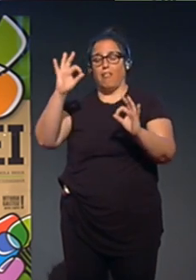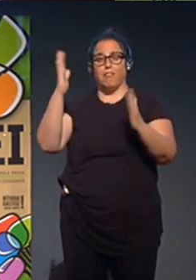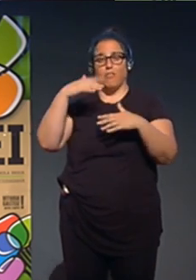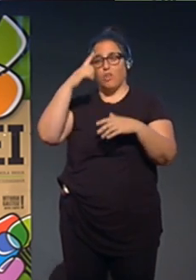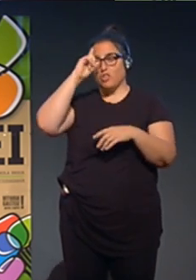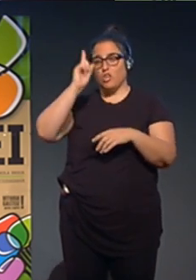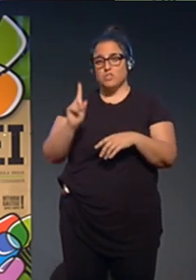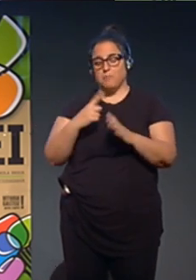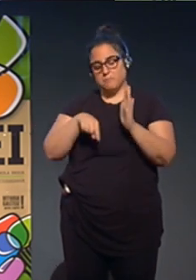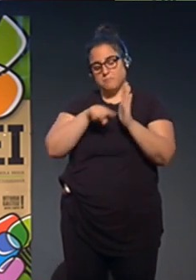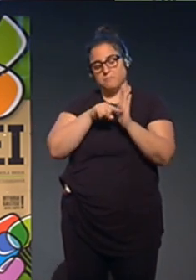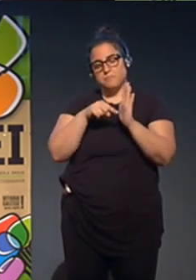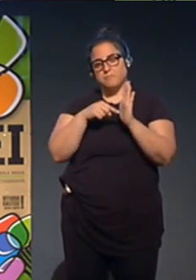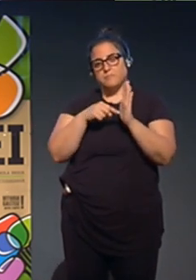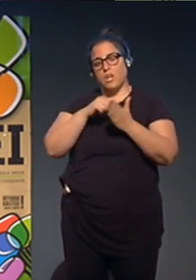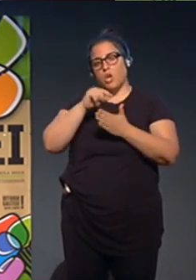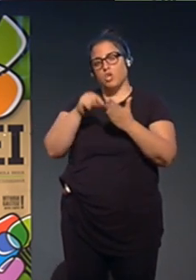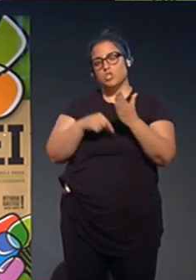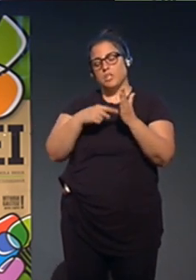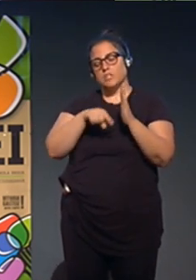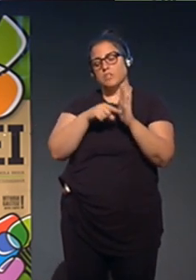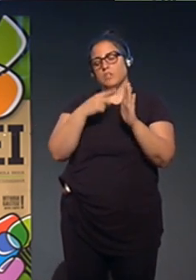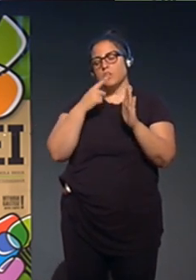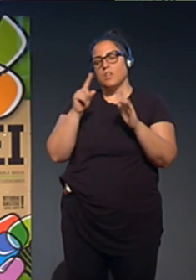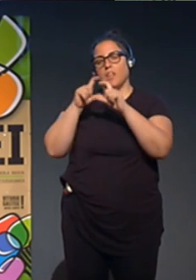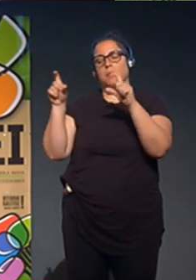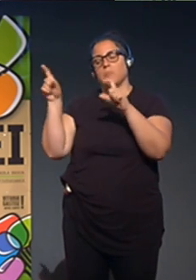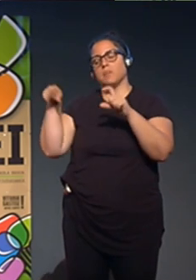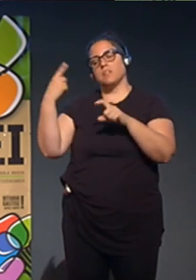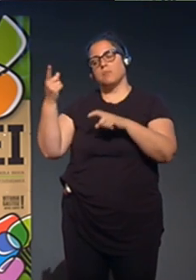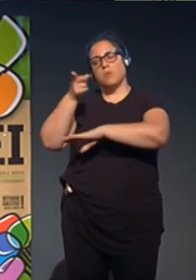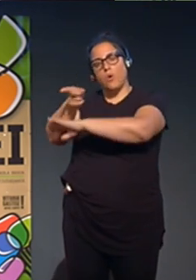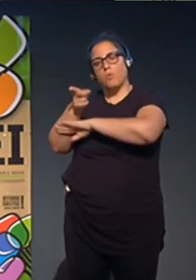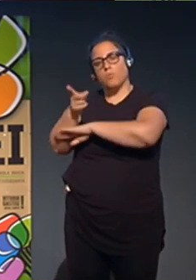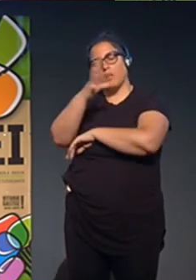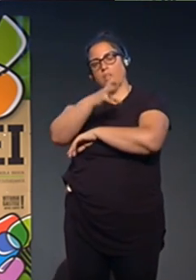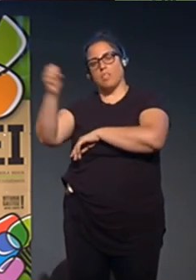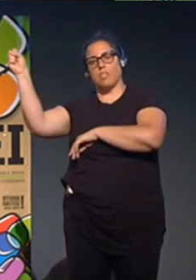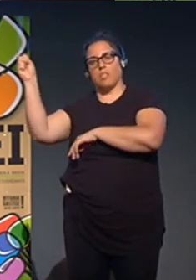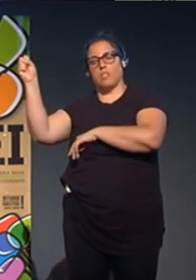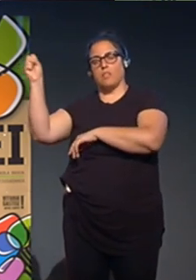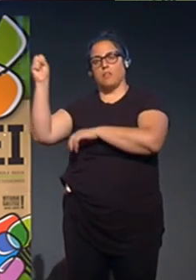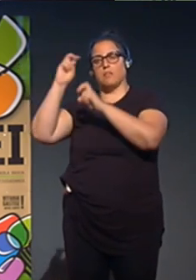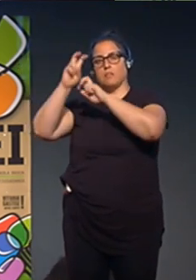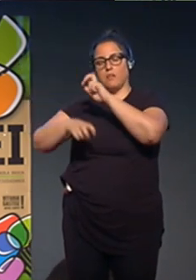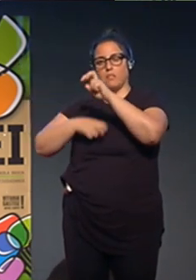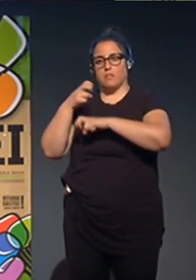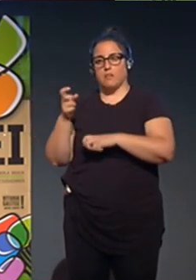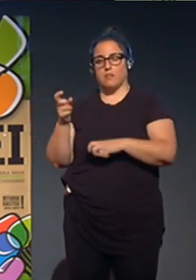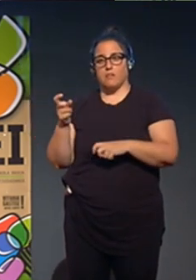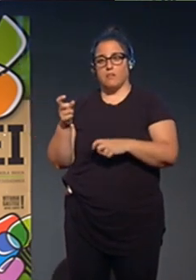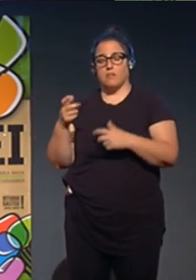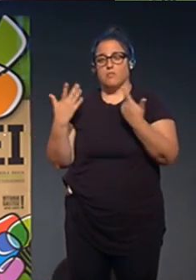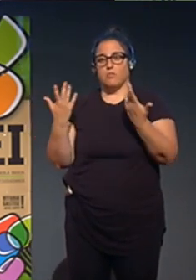ponen la cláusula de su contrato que después la compañía tiene la obligación de retirarlas y reciclarlas con lo cual